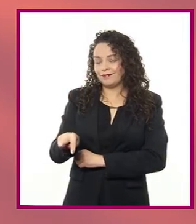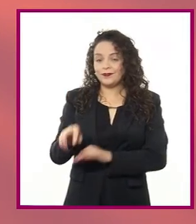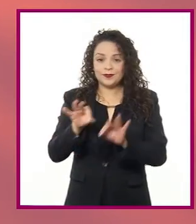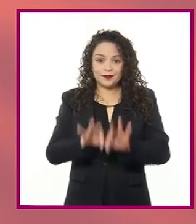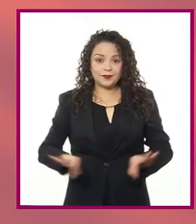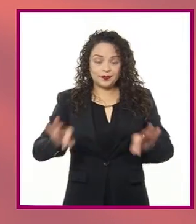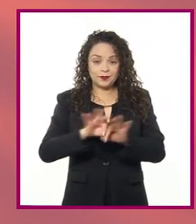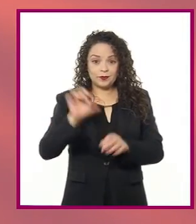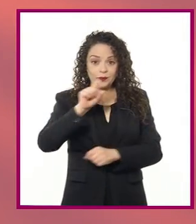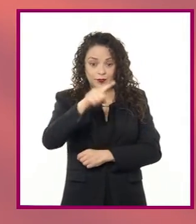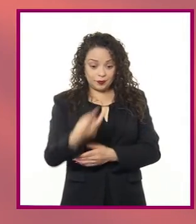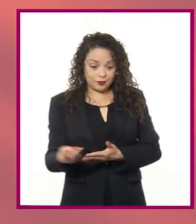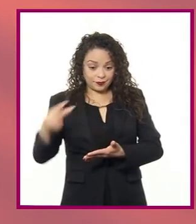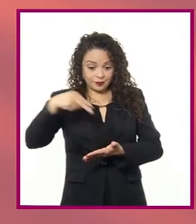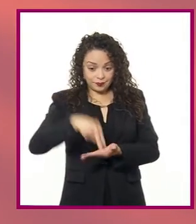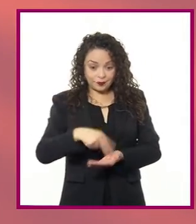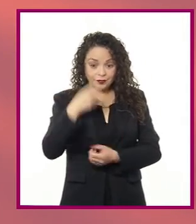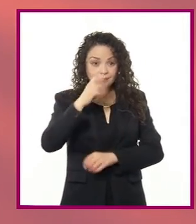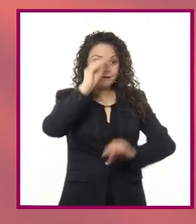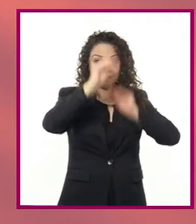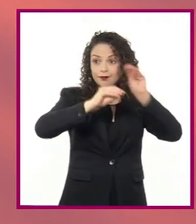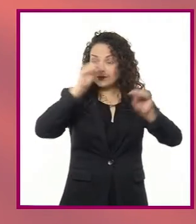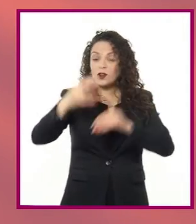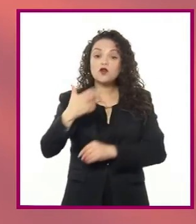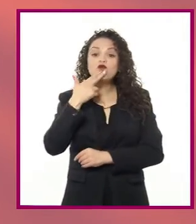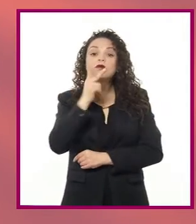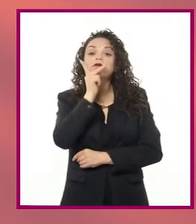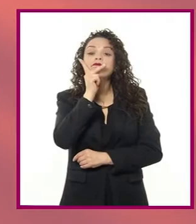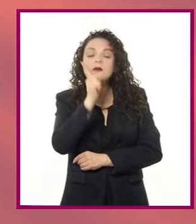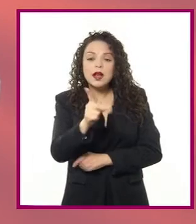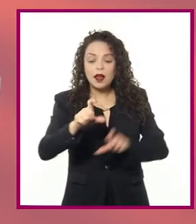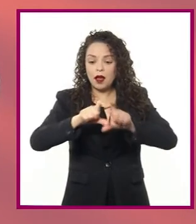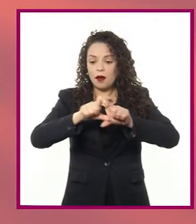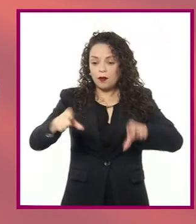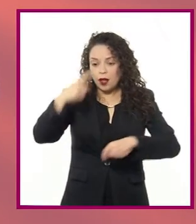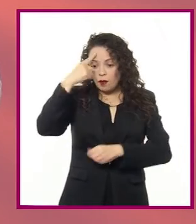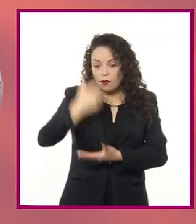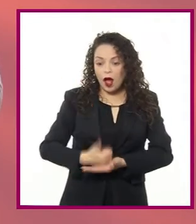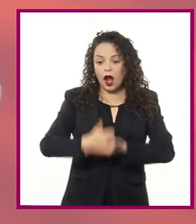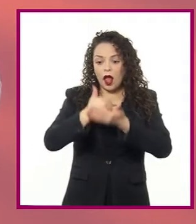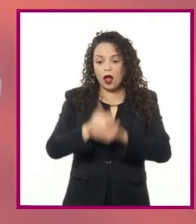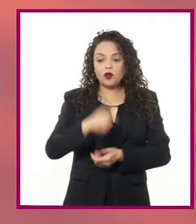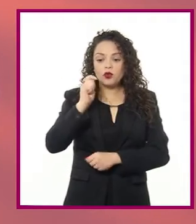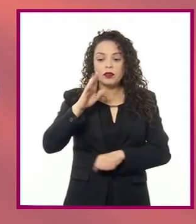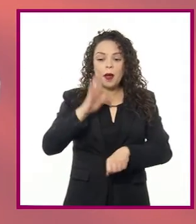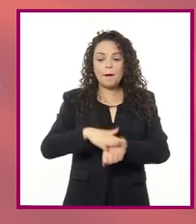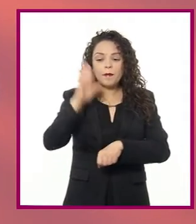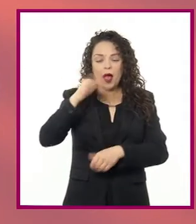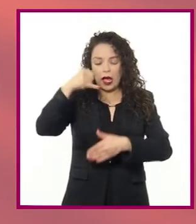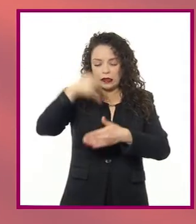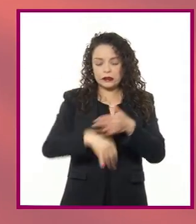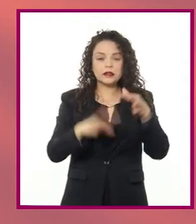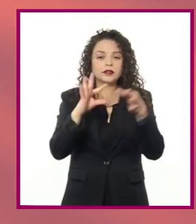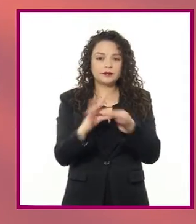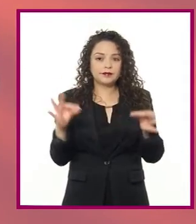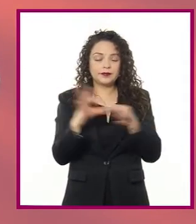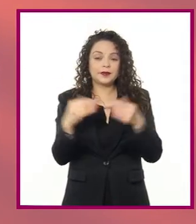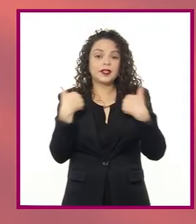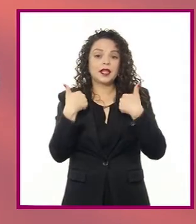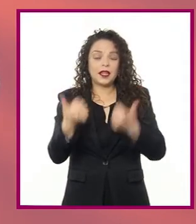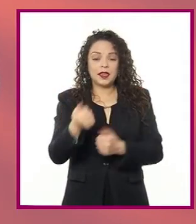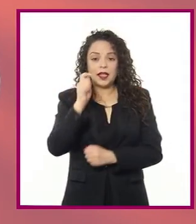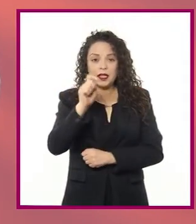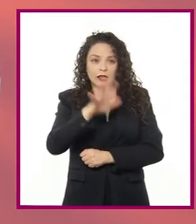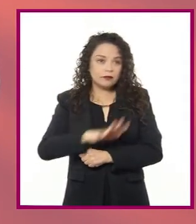el escenario, busques palabras y frases que te ayuden a describir la mayor cantidad de detalles vinculados al ambiente